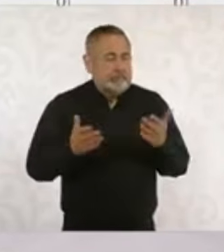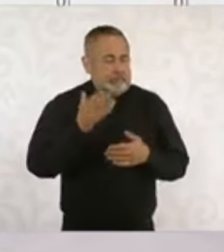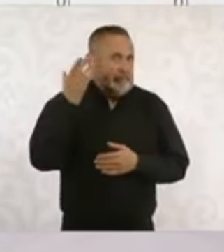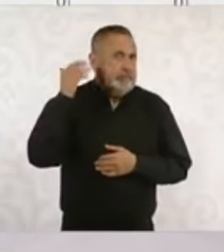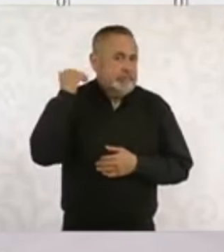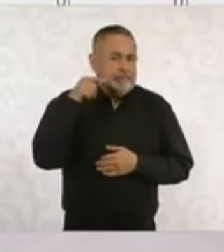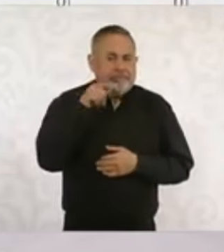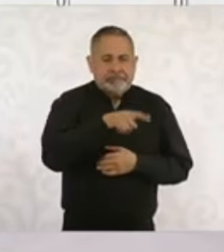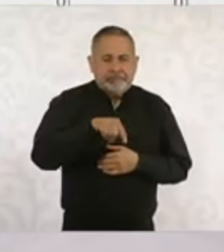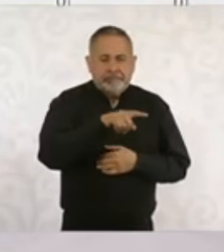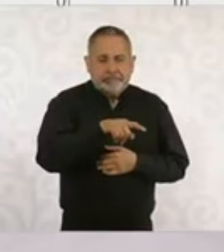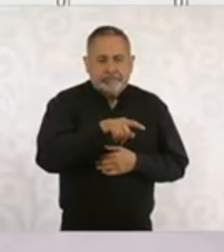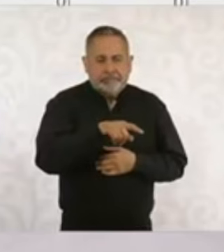tenían